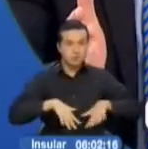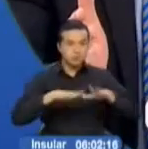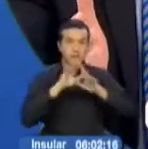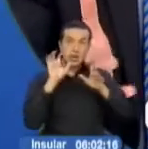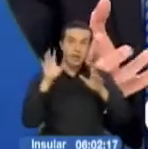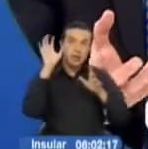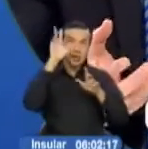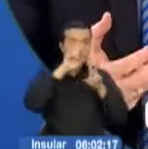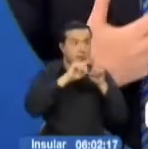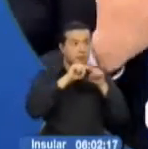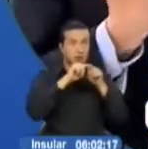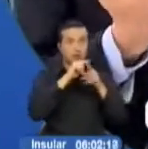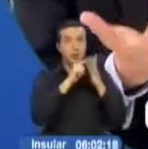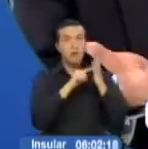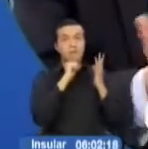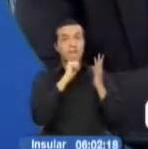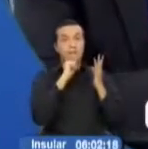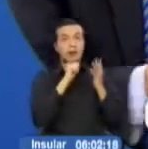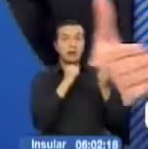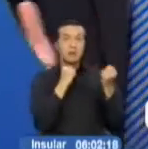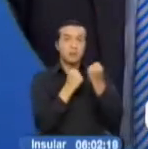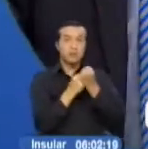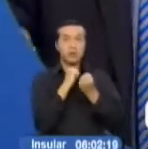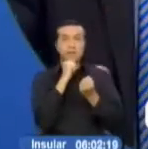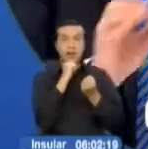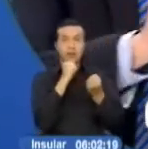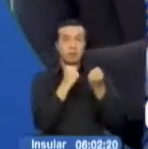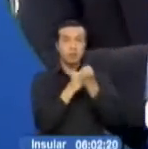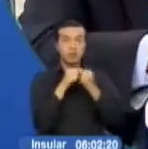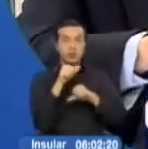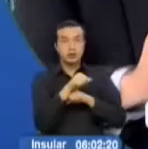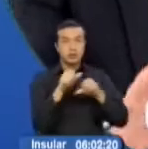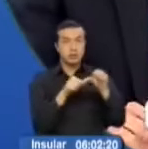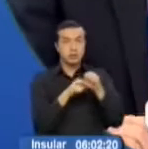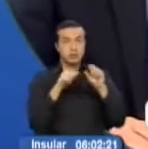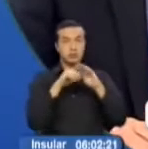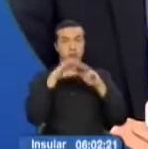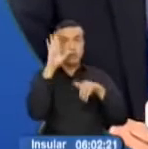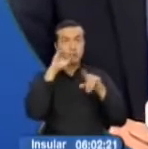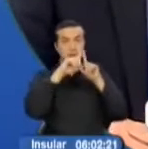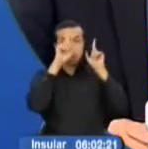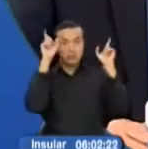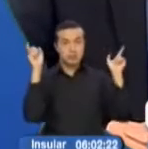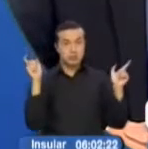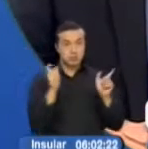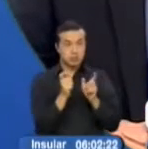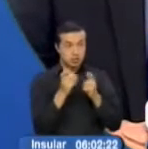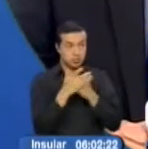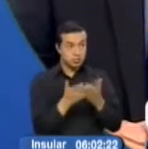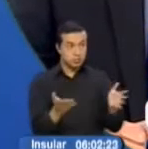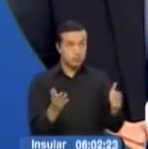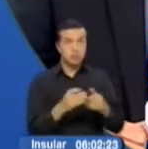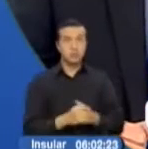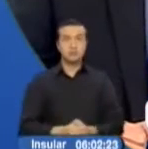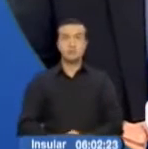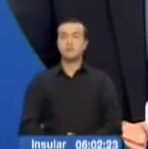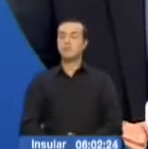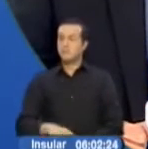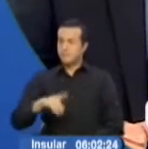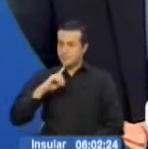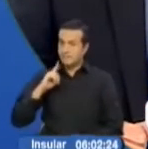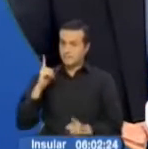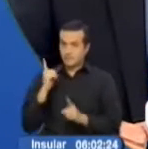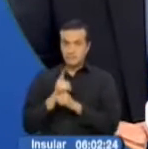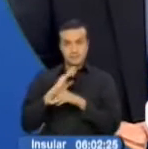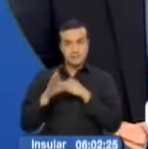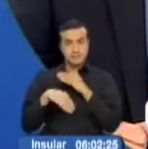ese sentido, a lo mejor falta ese apoyo de acompañamiento, sobre todo a las micros y pequeñas, señora ministra? Claro, todos